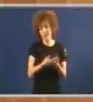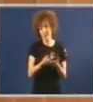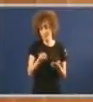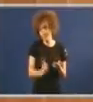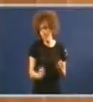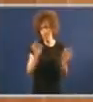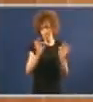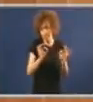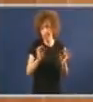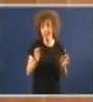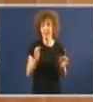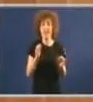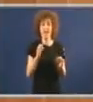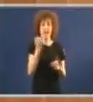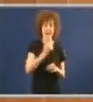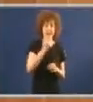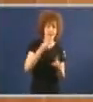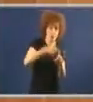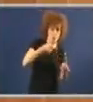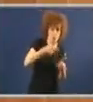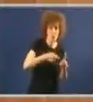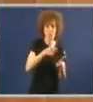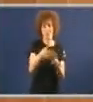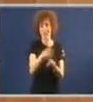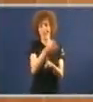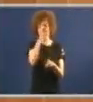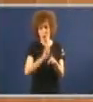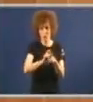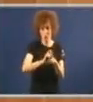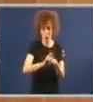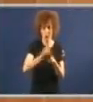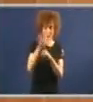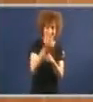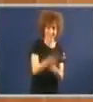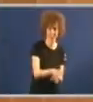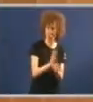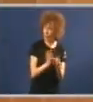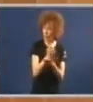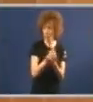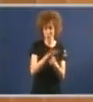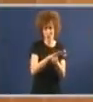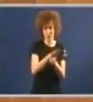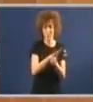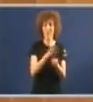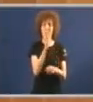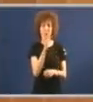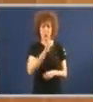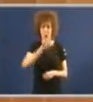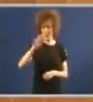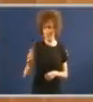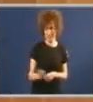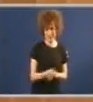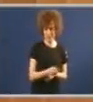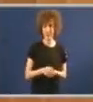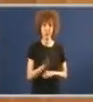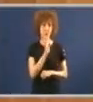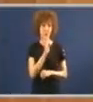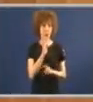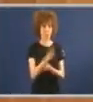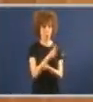económicos, acoso, maltrato psicolóxico, discriminacións en todos os ámbitos, violacións, etc.